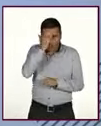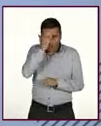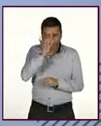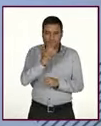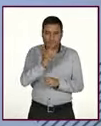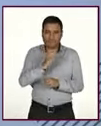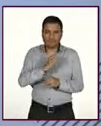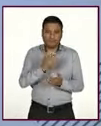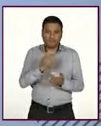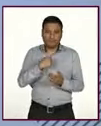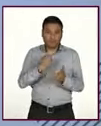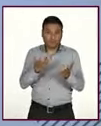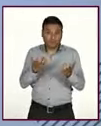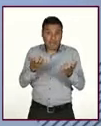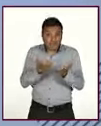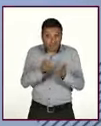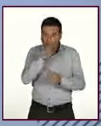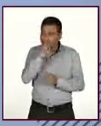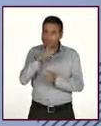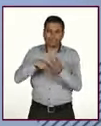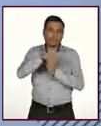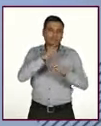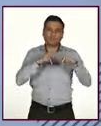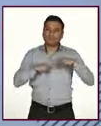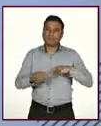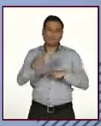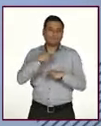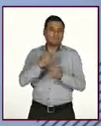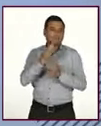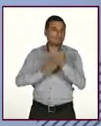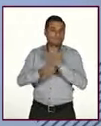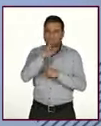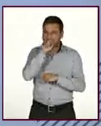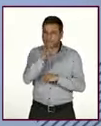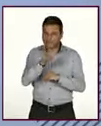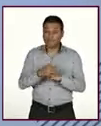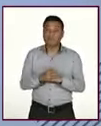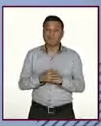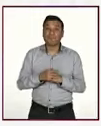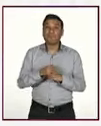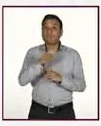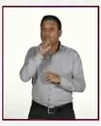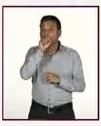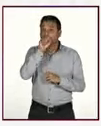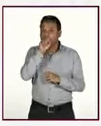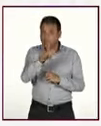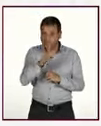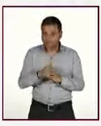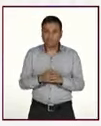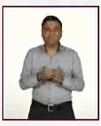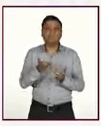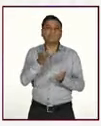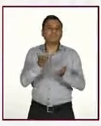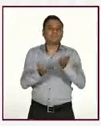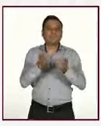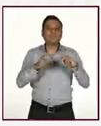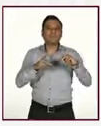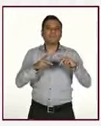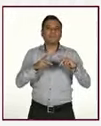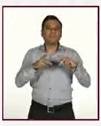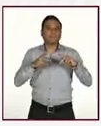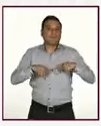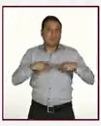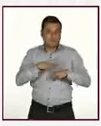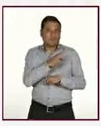vamos a recibir. Claro. ¿No? Y bueno, igual, dentro del individuo hablamos de relaciones cercanas, de apego, tenemos que hacer